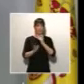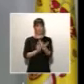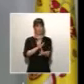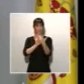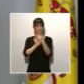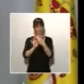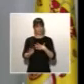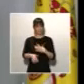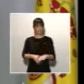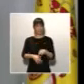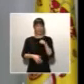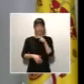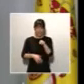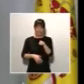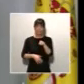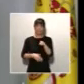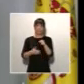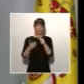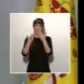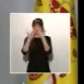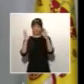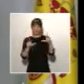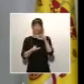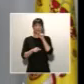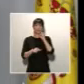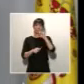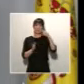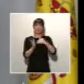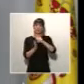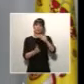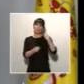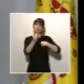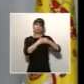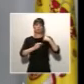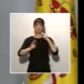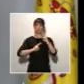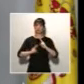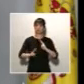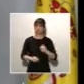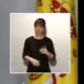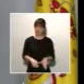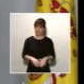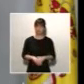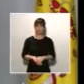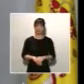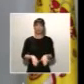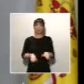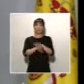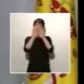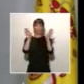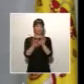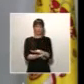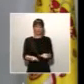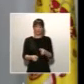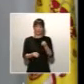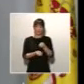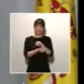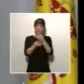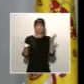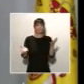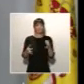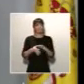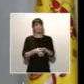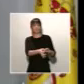resuelto las dudas a más de 15.000 personas. Y ya, por último, decir que tenemos que seguir unidos,